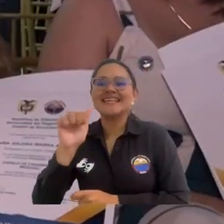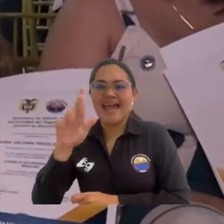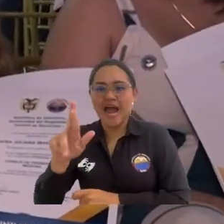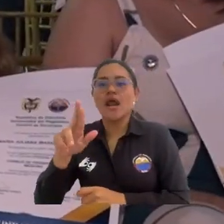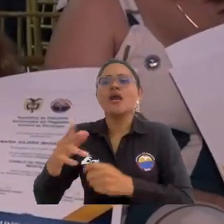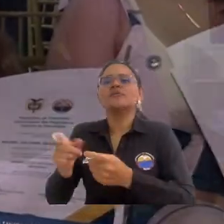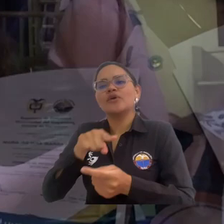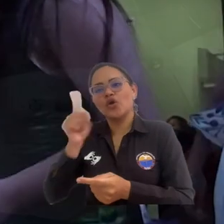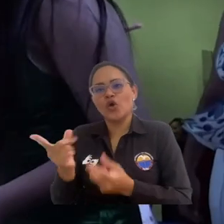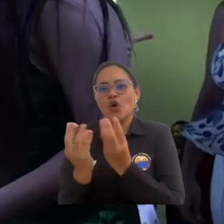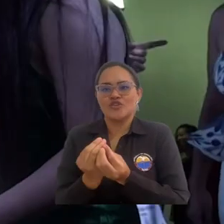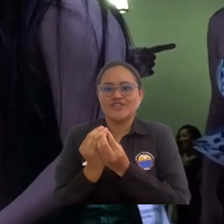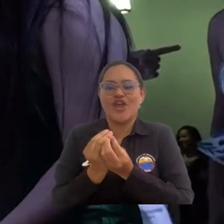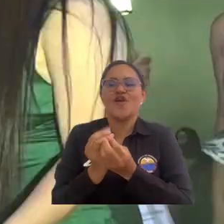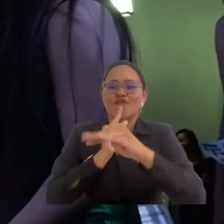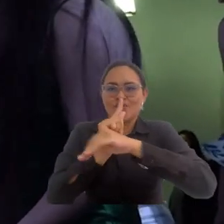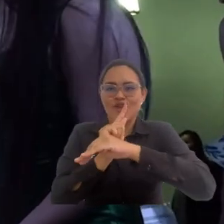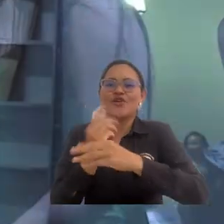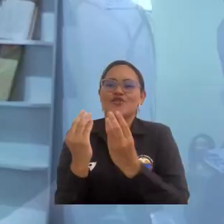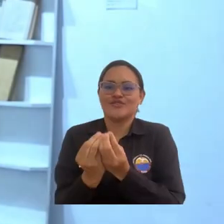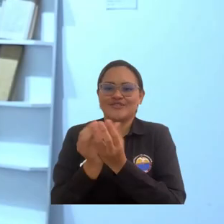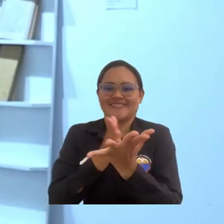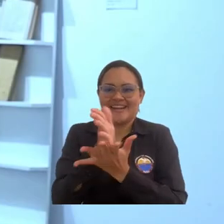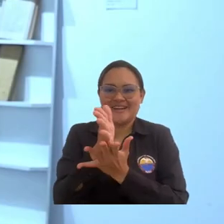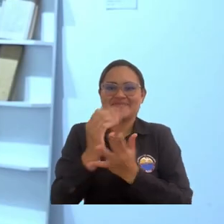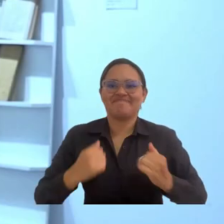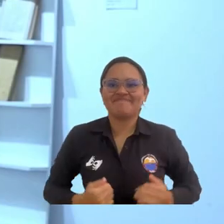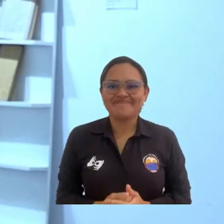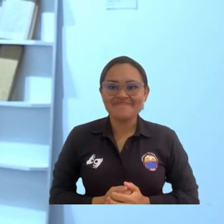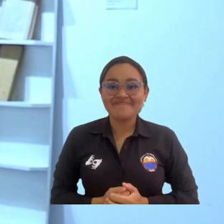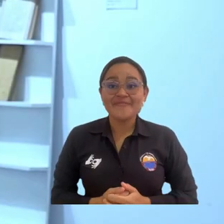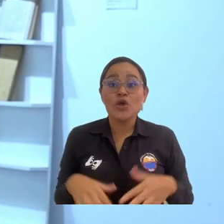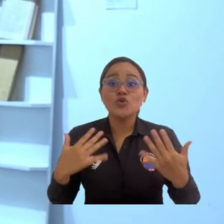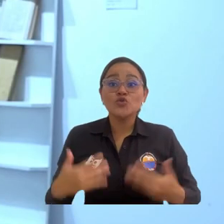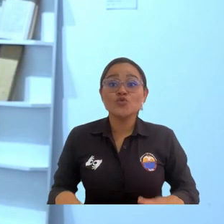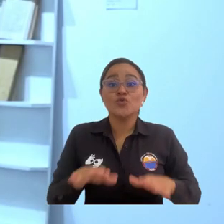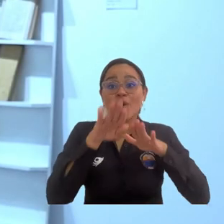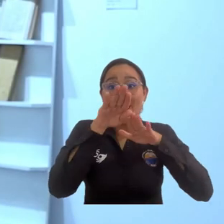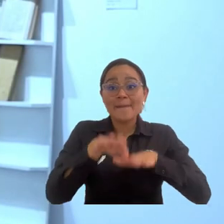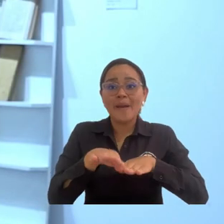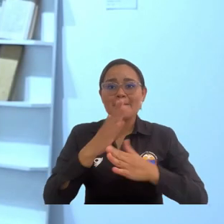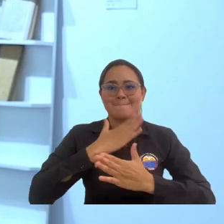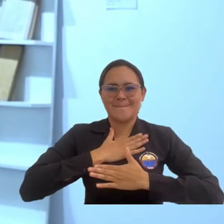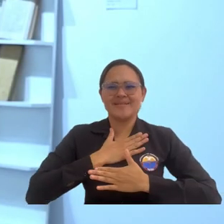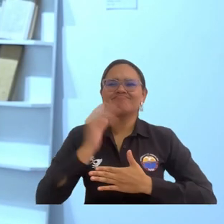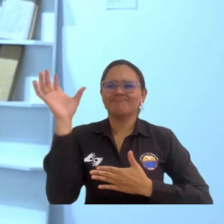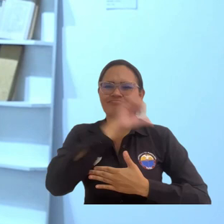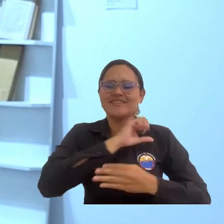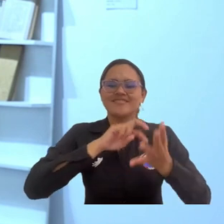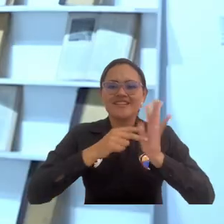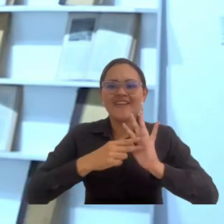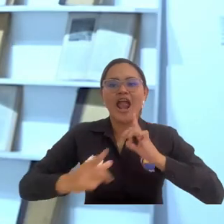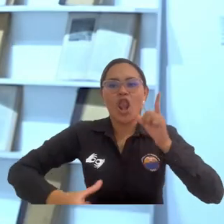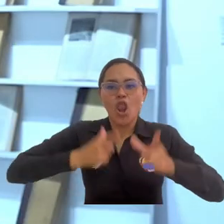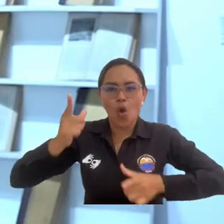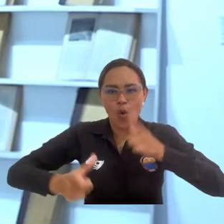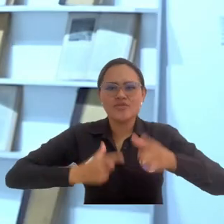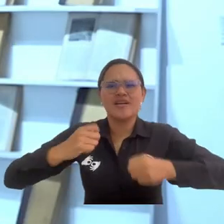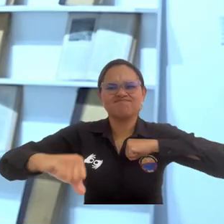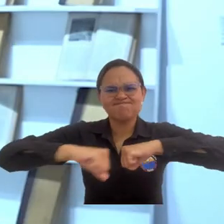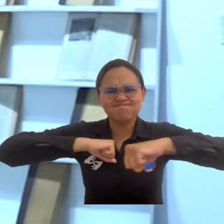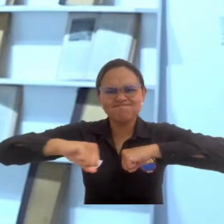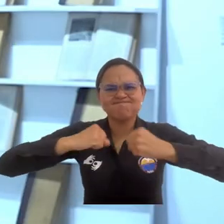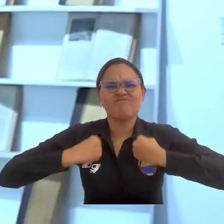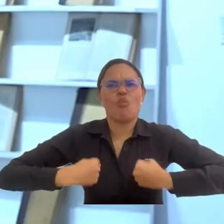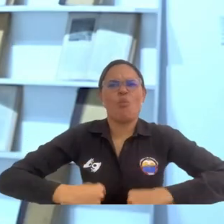CIARP, Consejo de Facultades y de Programas. La representación estudiantil para mí significa pues muchas luchas. El hecho